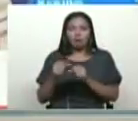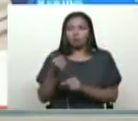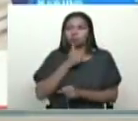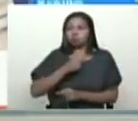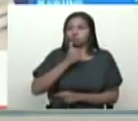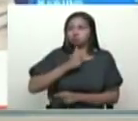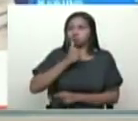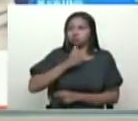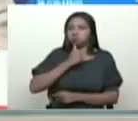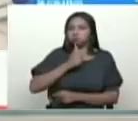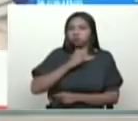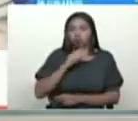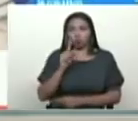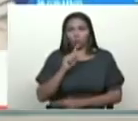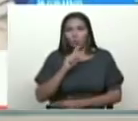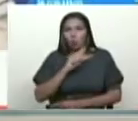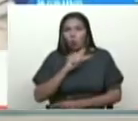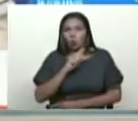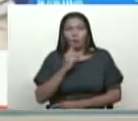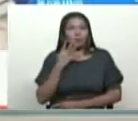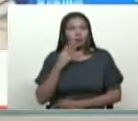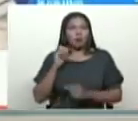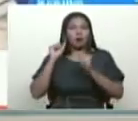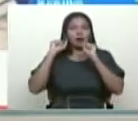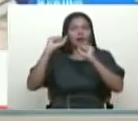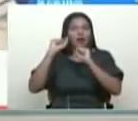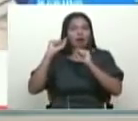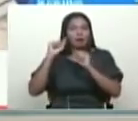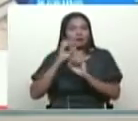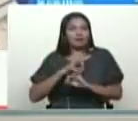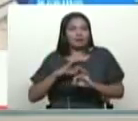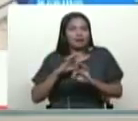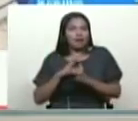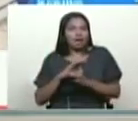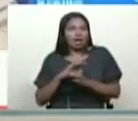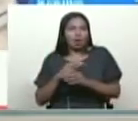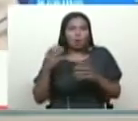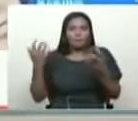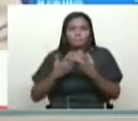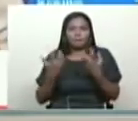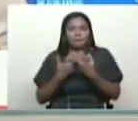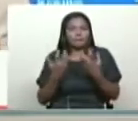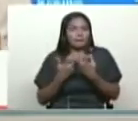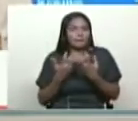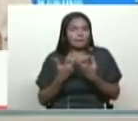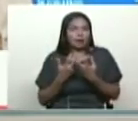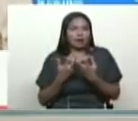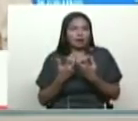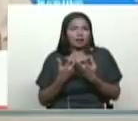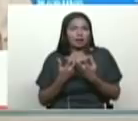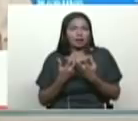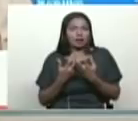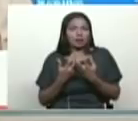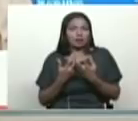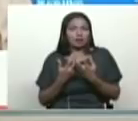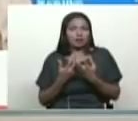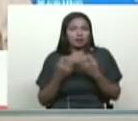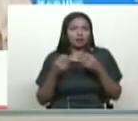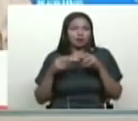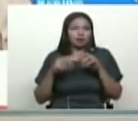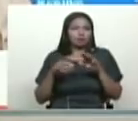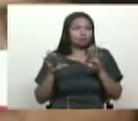resistencia. Nadie gana una guerra, una batalla, patas para